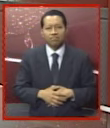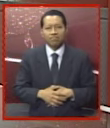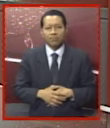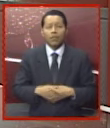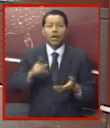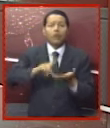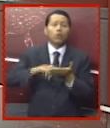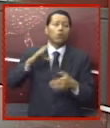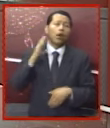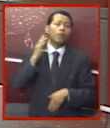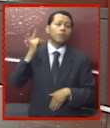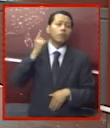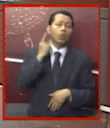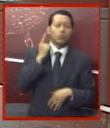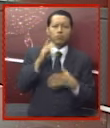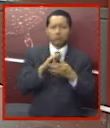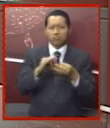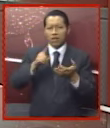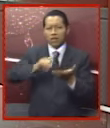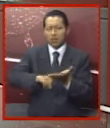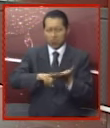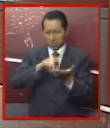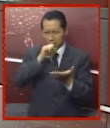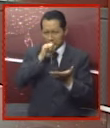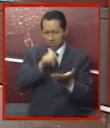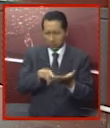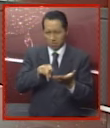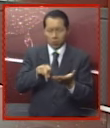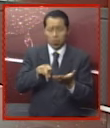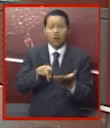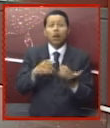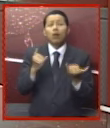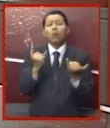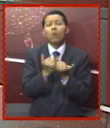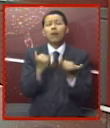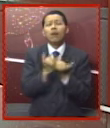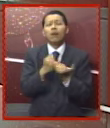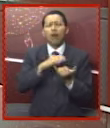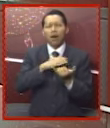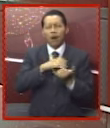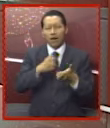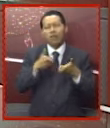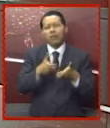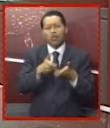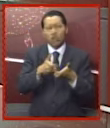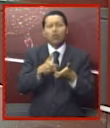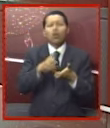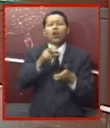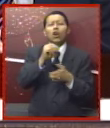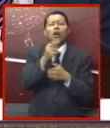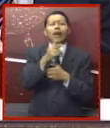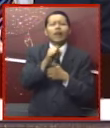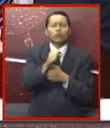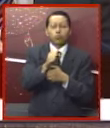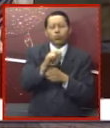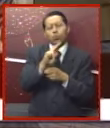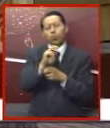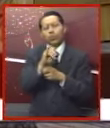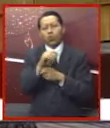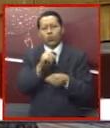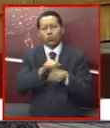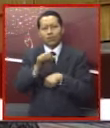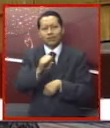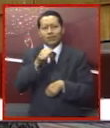Aquí en la Cámara de los Diputados, en el Palacio Legislativo de San Lázaro, Avenida Congreso de la Unión 66, se llevó a cabo una reunión informativa